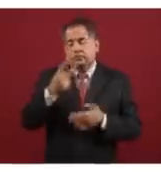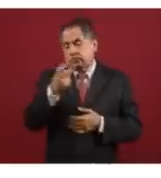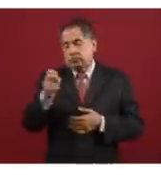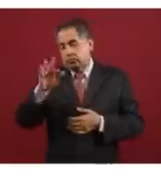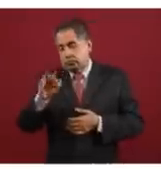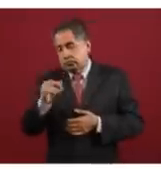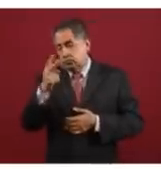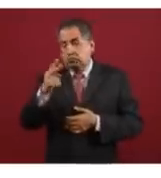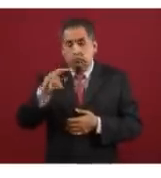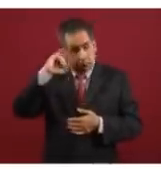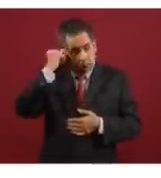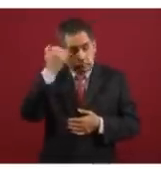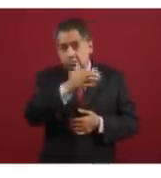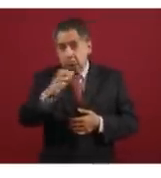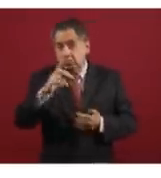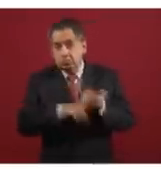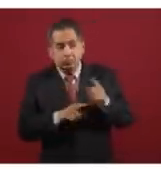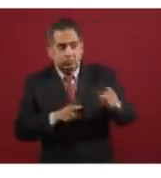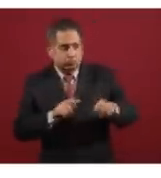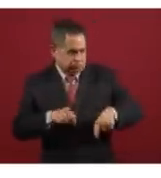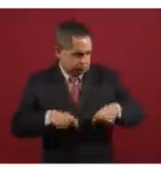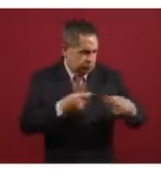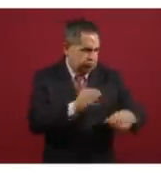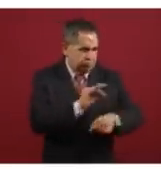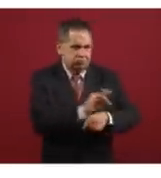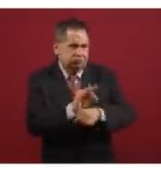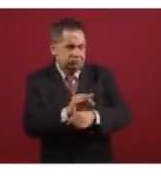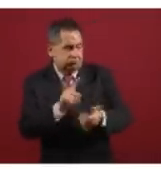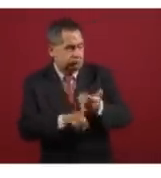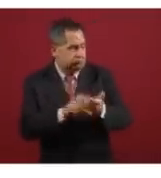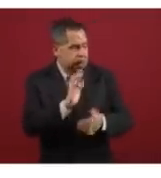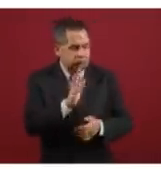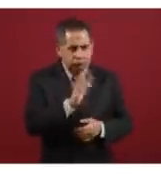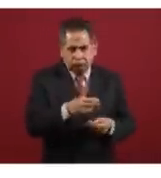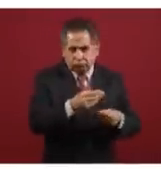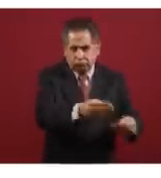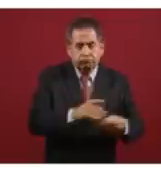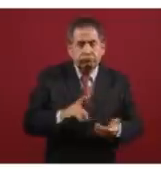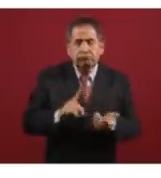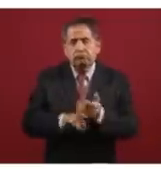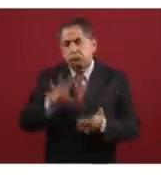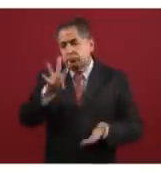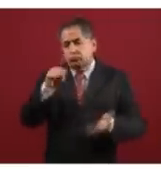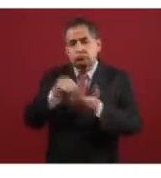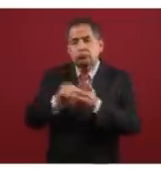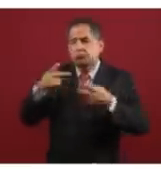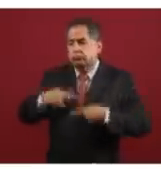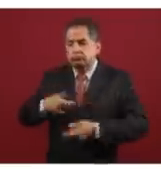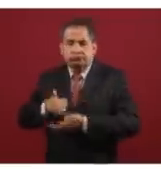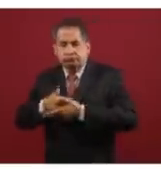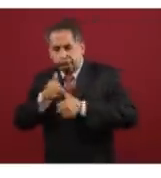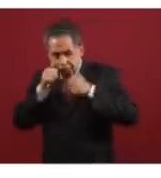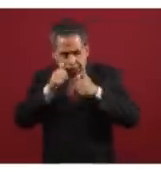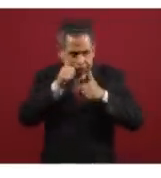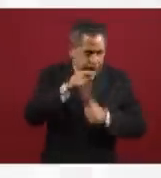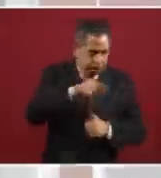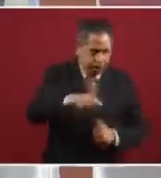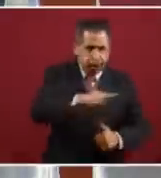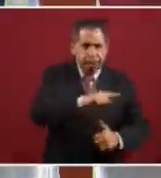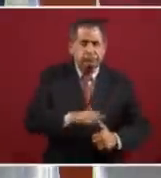mil campesinos beneficiados y tenemos nosotros más de 4 mil hombres empeñados en esta